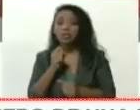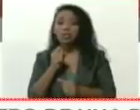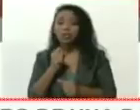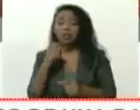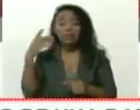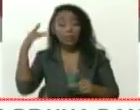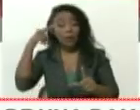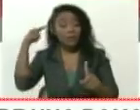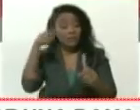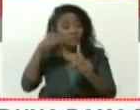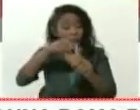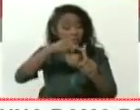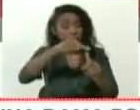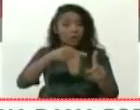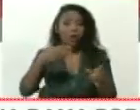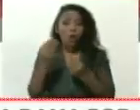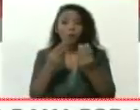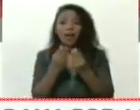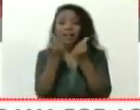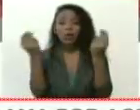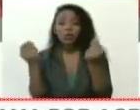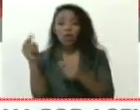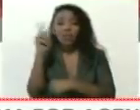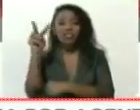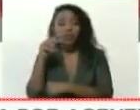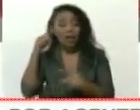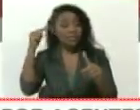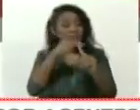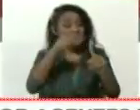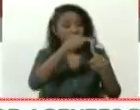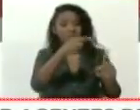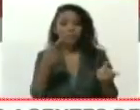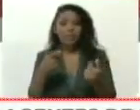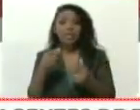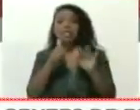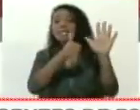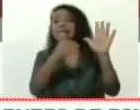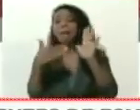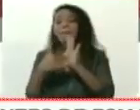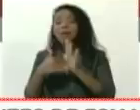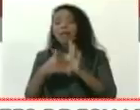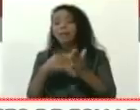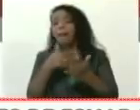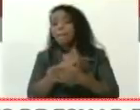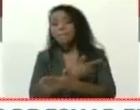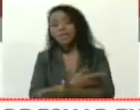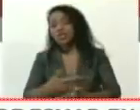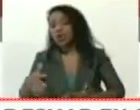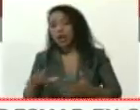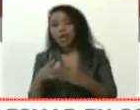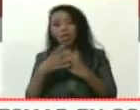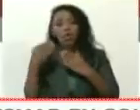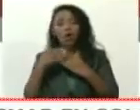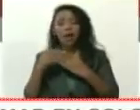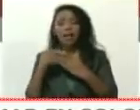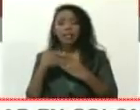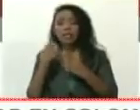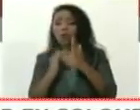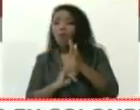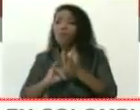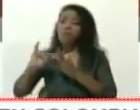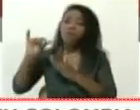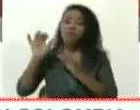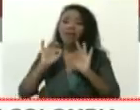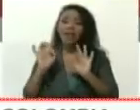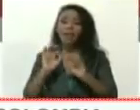obsesiva contra los recursos de los venezolanos. Hay más de 6.000 millones de dólares bloqueados. Y no ha subido la cifra porque no vamos